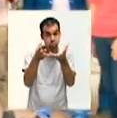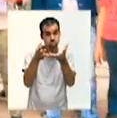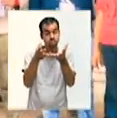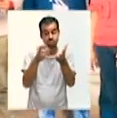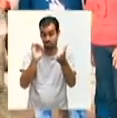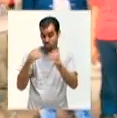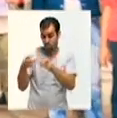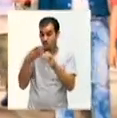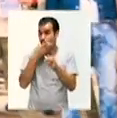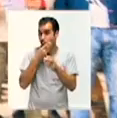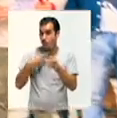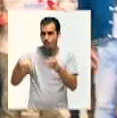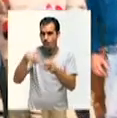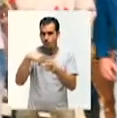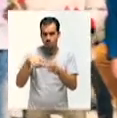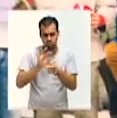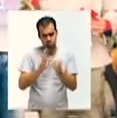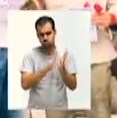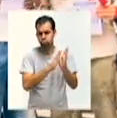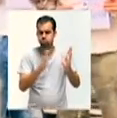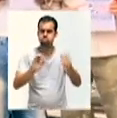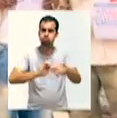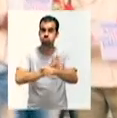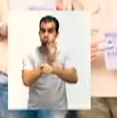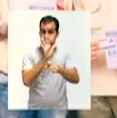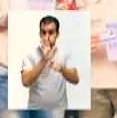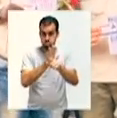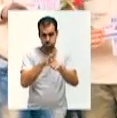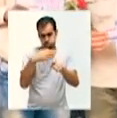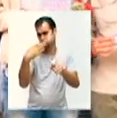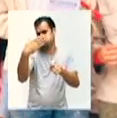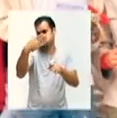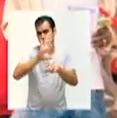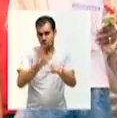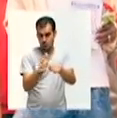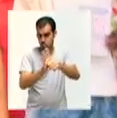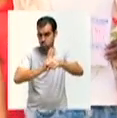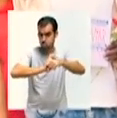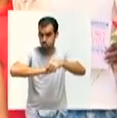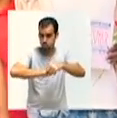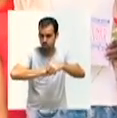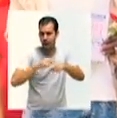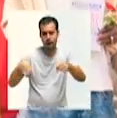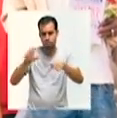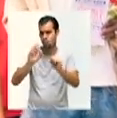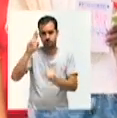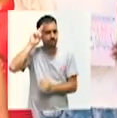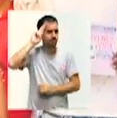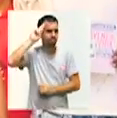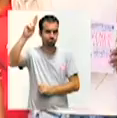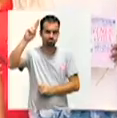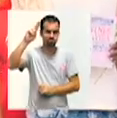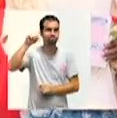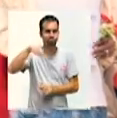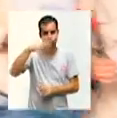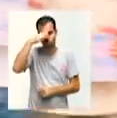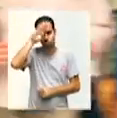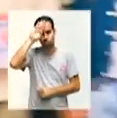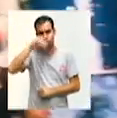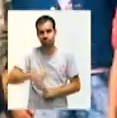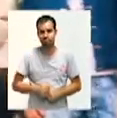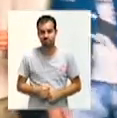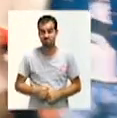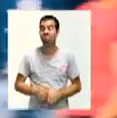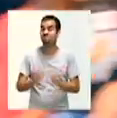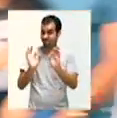brigadas Jóvenes por la Vida, mucho tiempo después de que la COVID-19 sea historia, seguirán quedando en las páginas gloriosas de nuestro país. Así